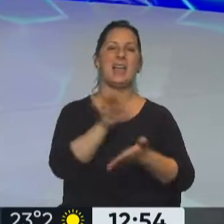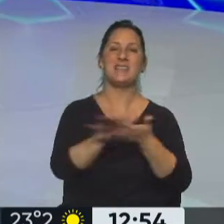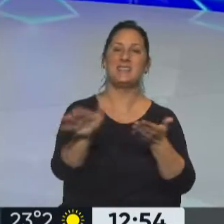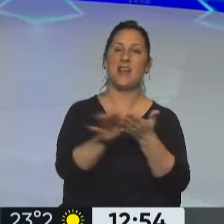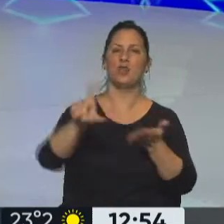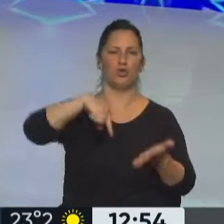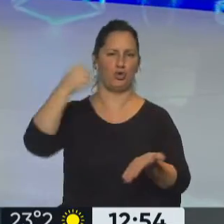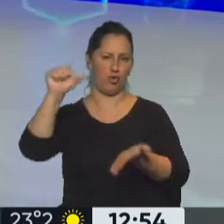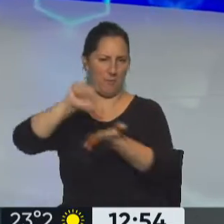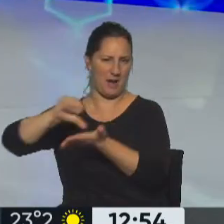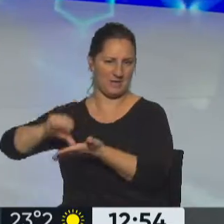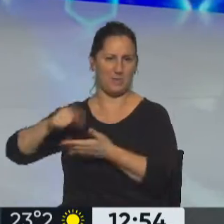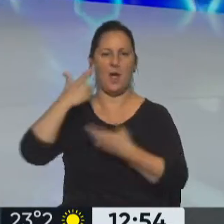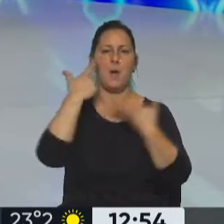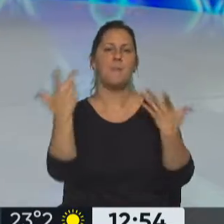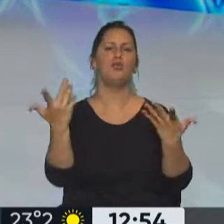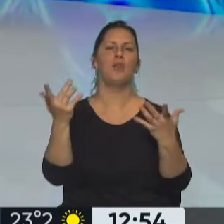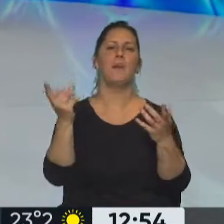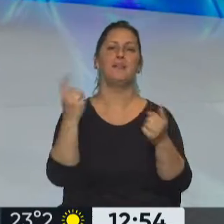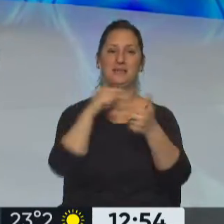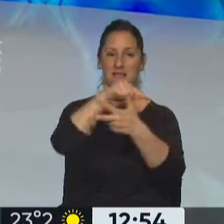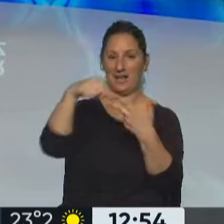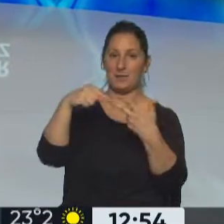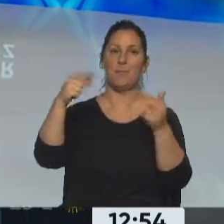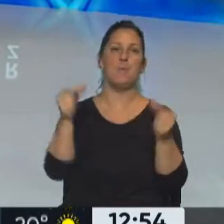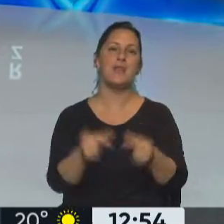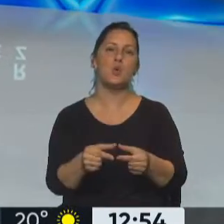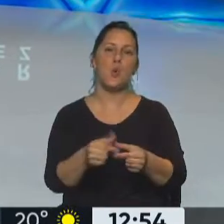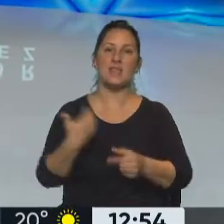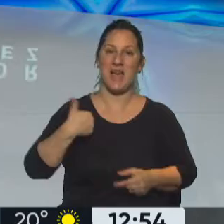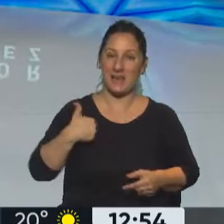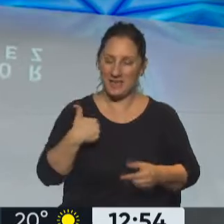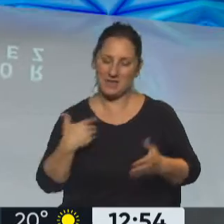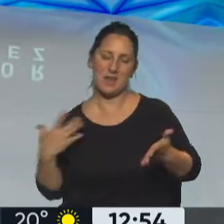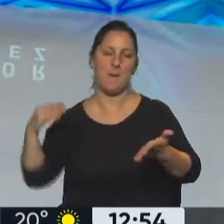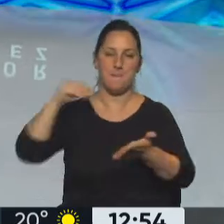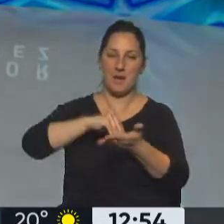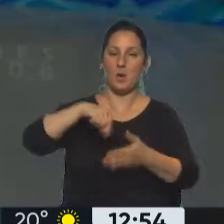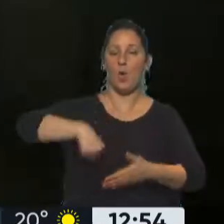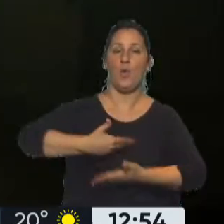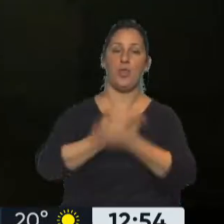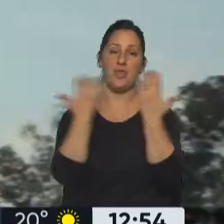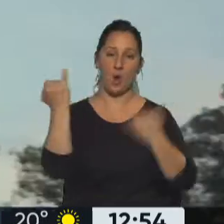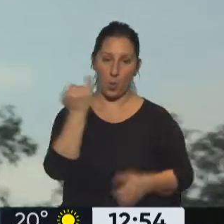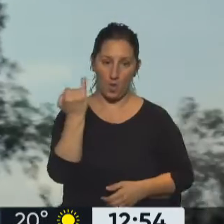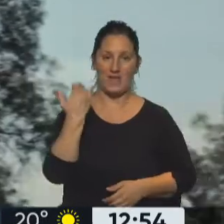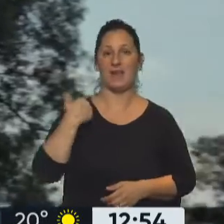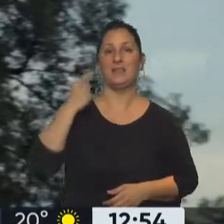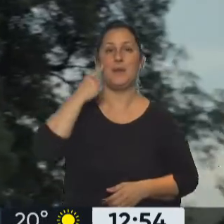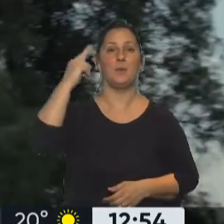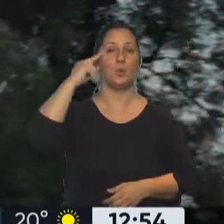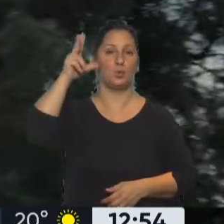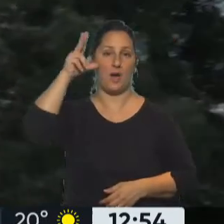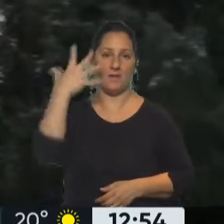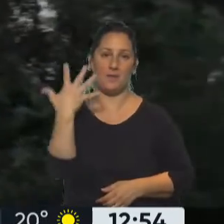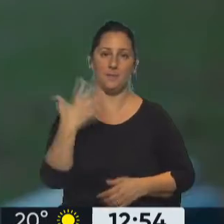internacionales pero compartimos con ustedes este destacado para tres películas argentinas que se suman en este día jueves por supuesto está Argentina 1985 Claro